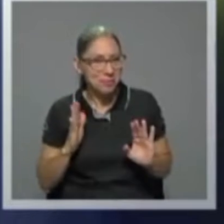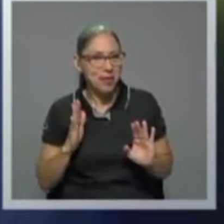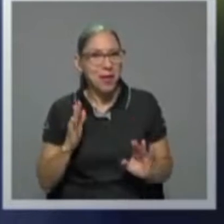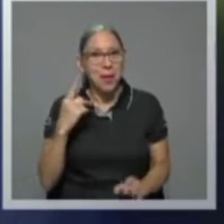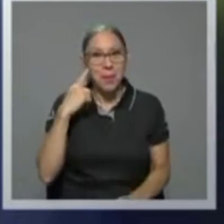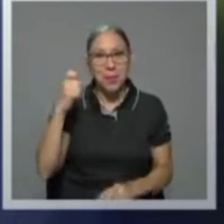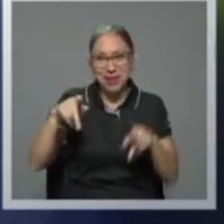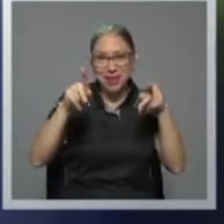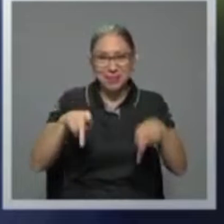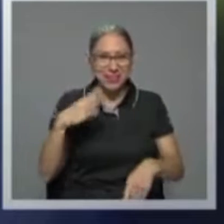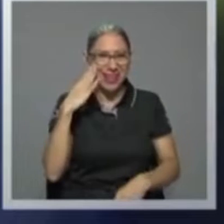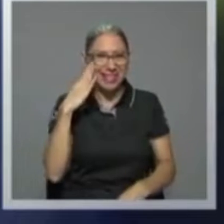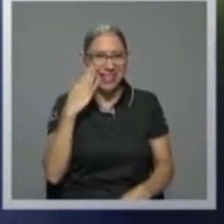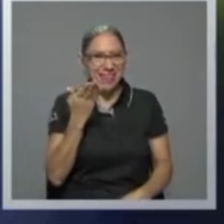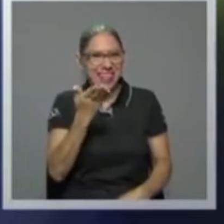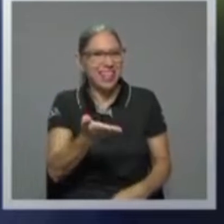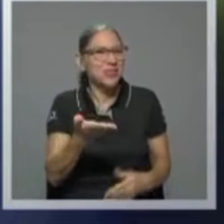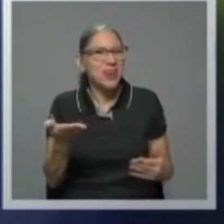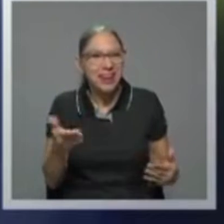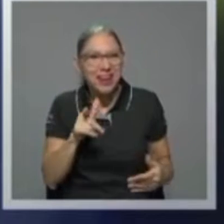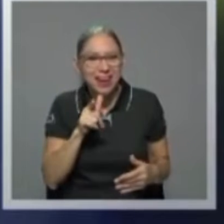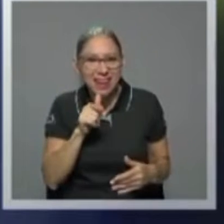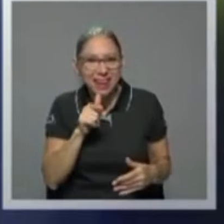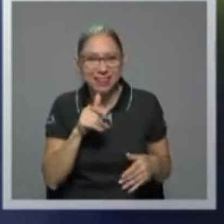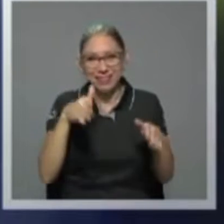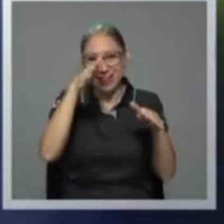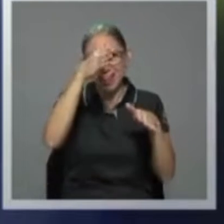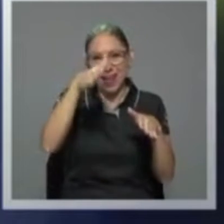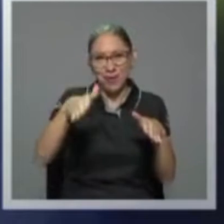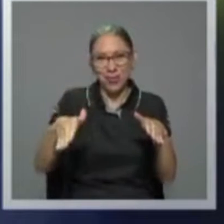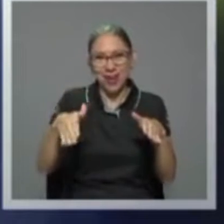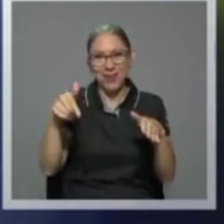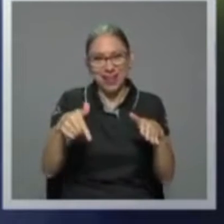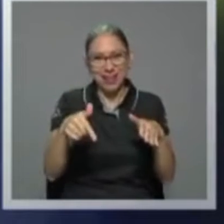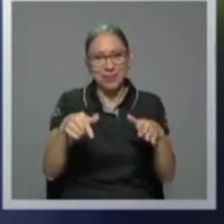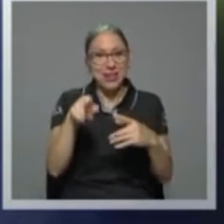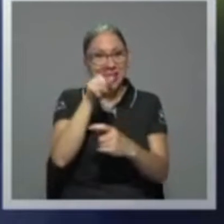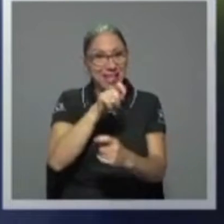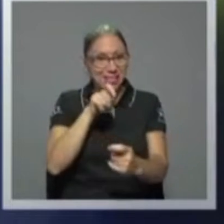es, por supuesto, la Contraloría y en específico el